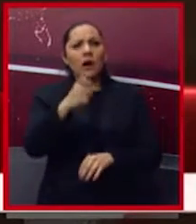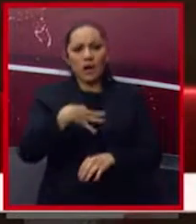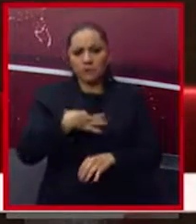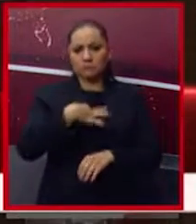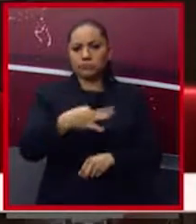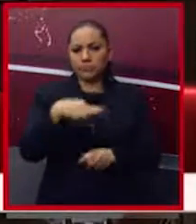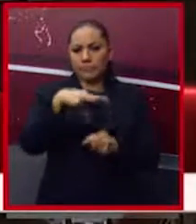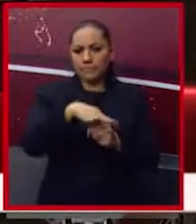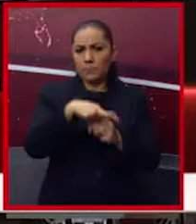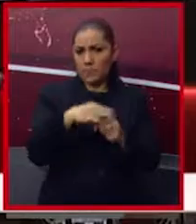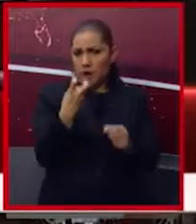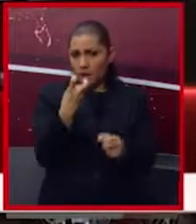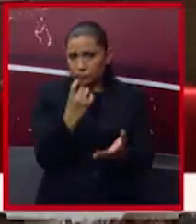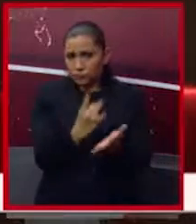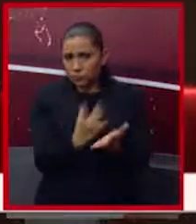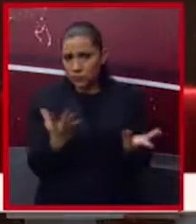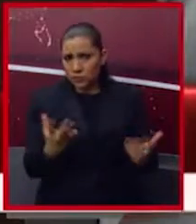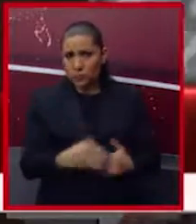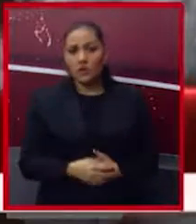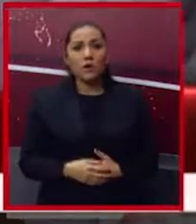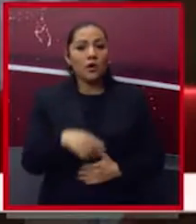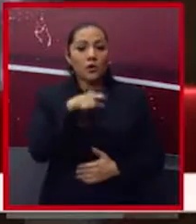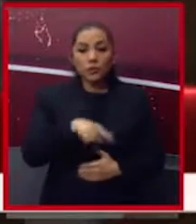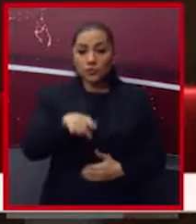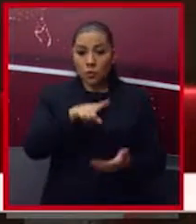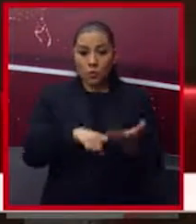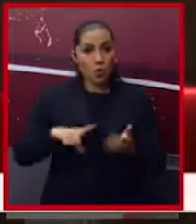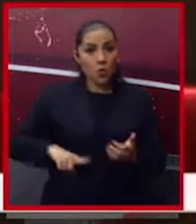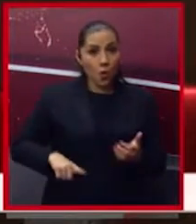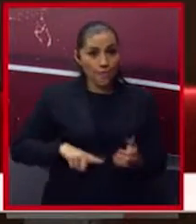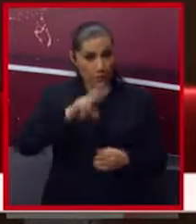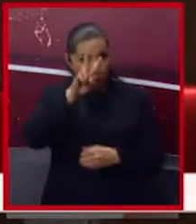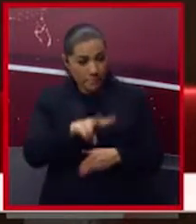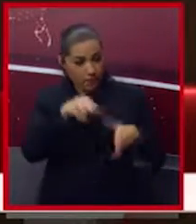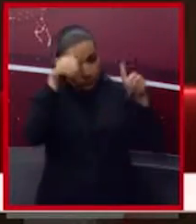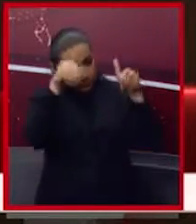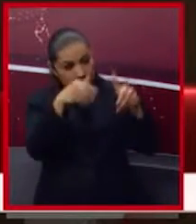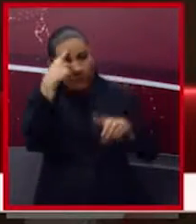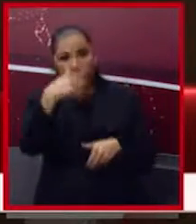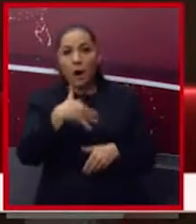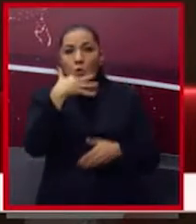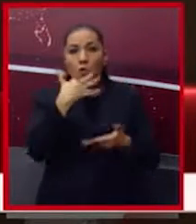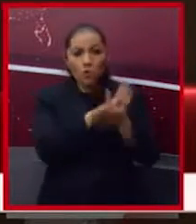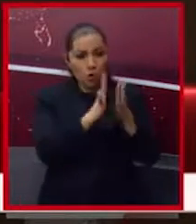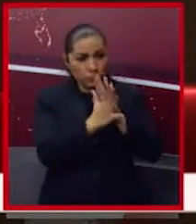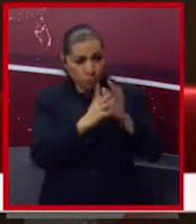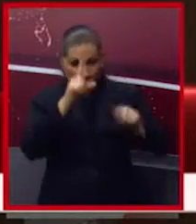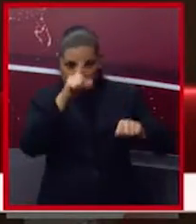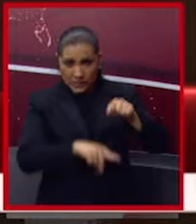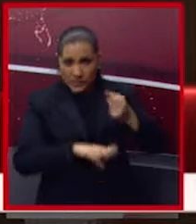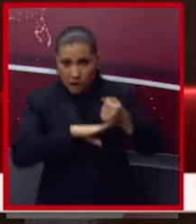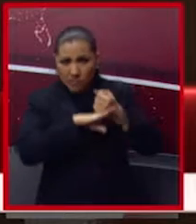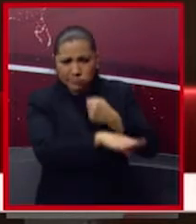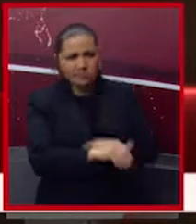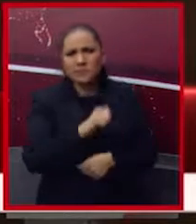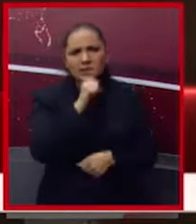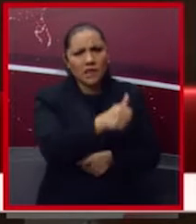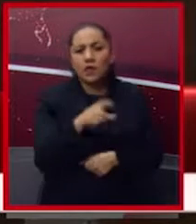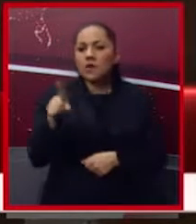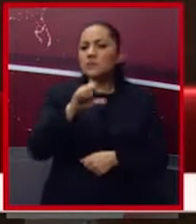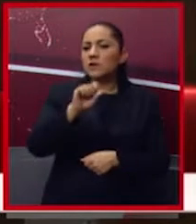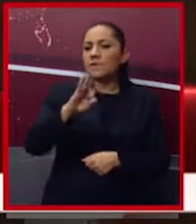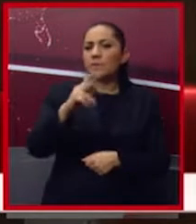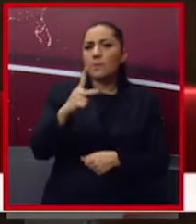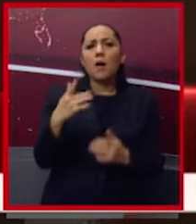interior no está dirigida a combatir las prácticas corruptas. La Secretaría de la Función Pública no actúa y la